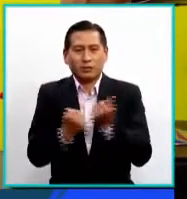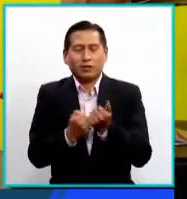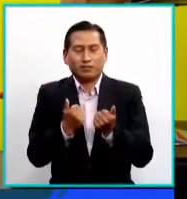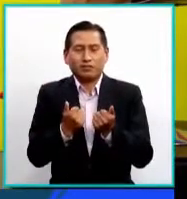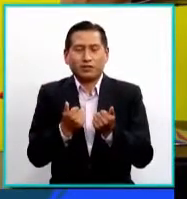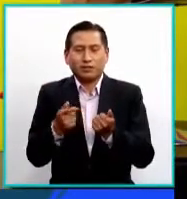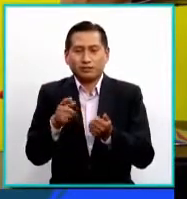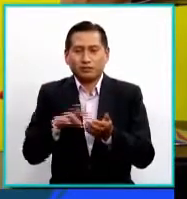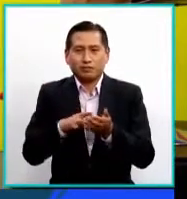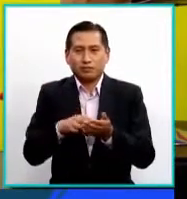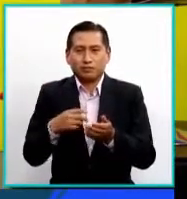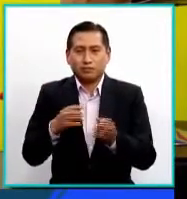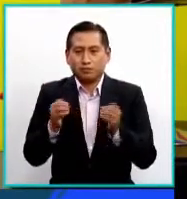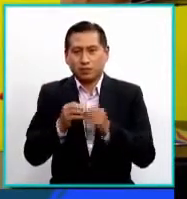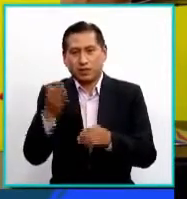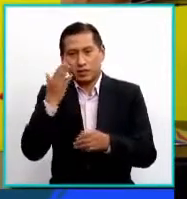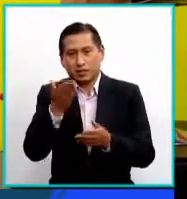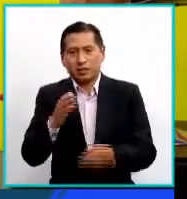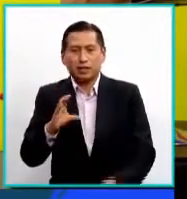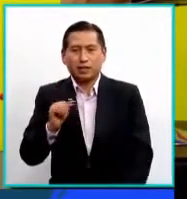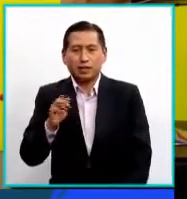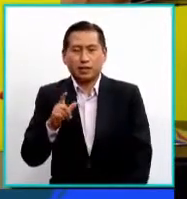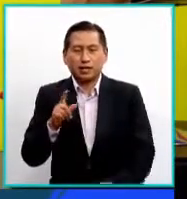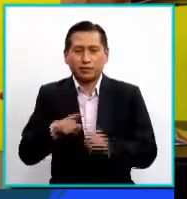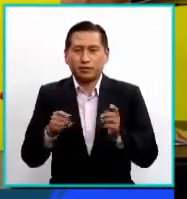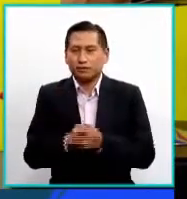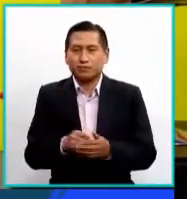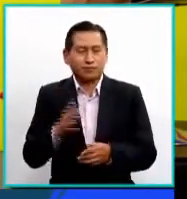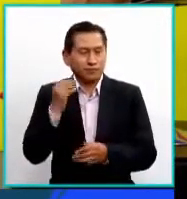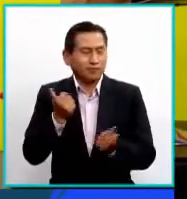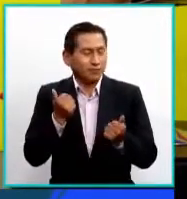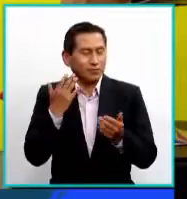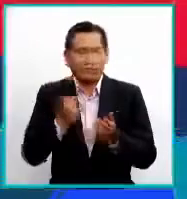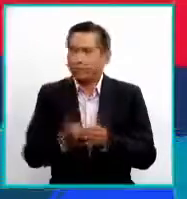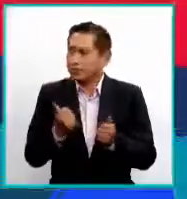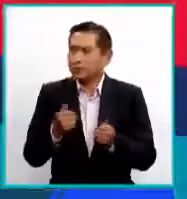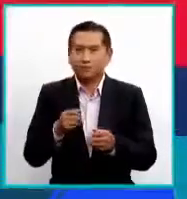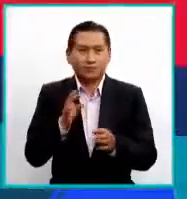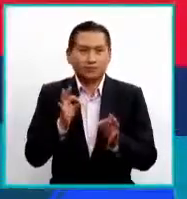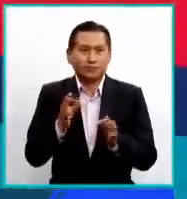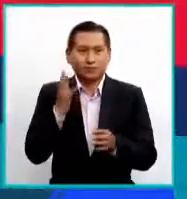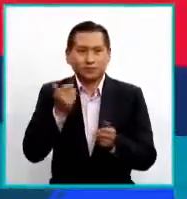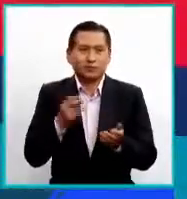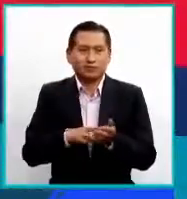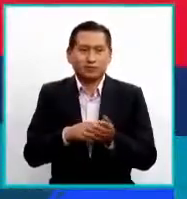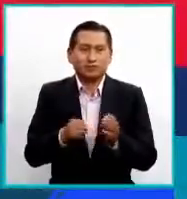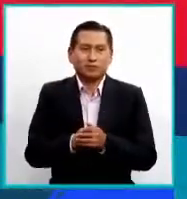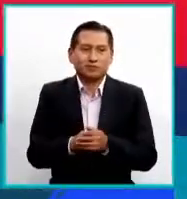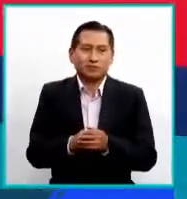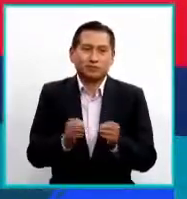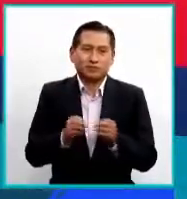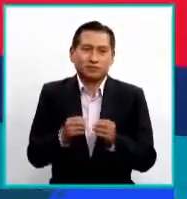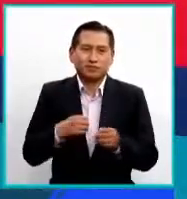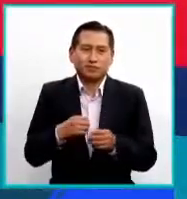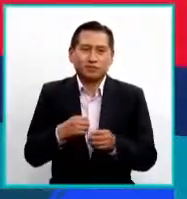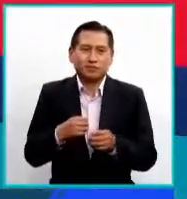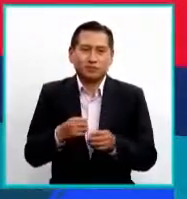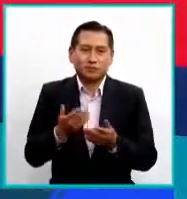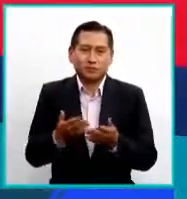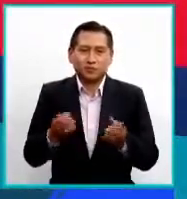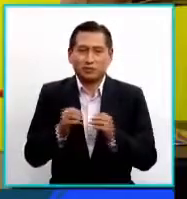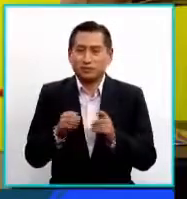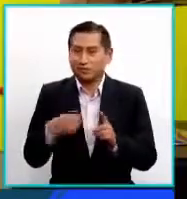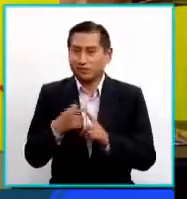y bueno, por hacernos acercarnos a Carlita de una manera distinta. ¡Qué sin lindo! La quena. Exacto, qué lindo. Y además así de reforzar cosas.